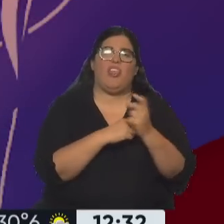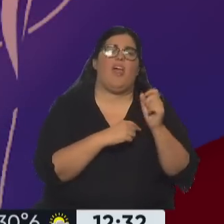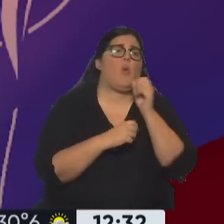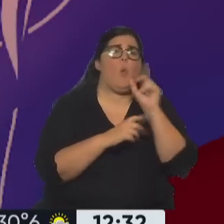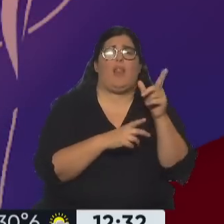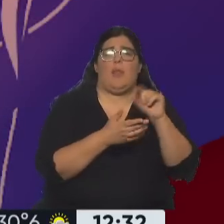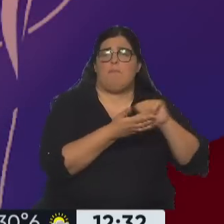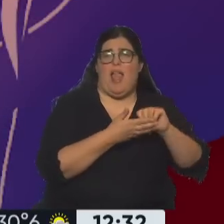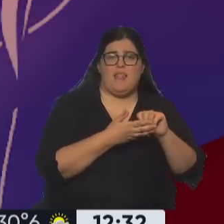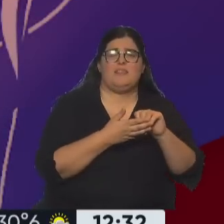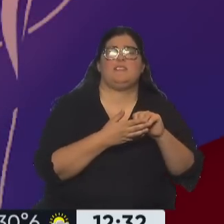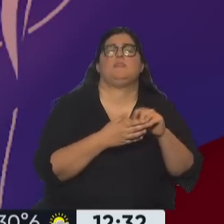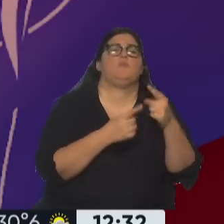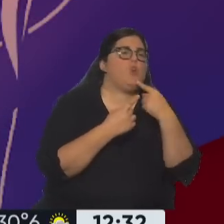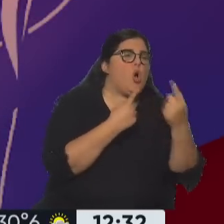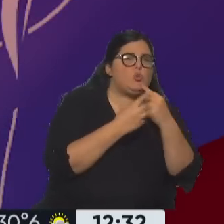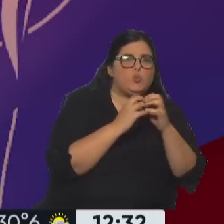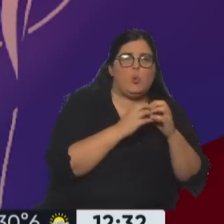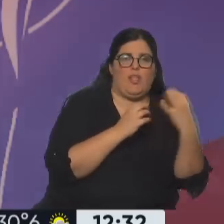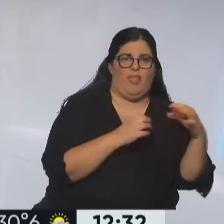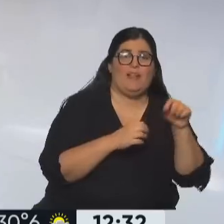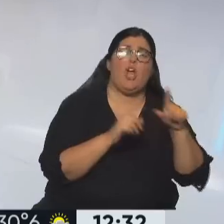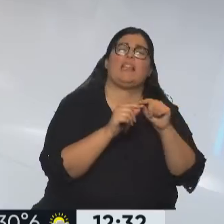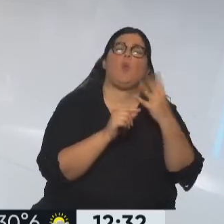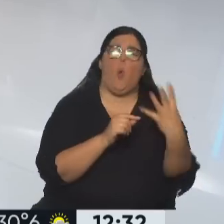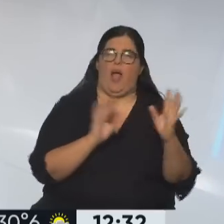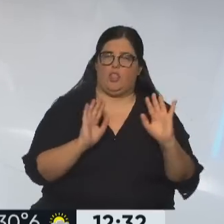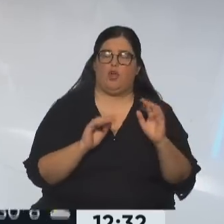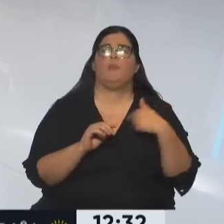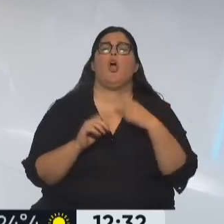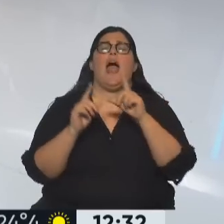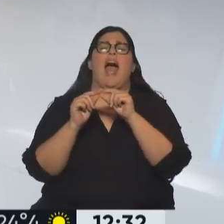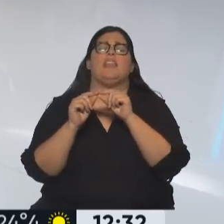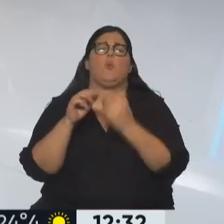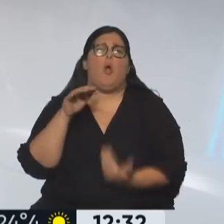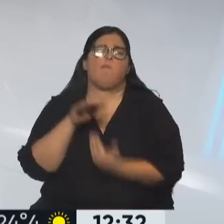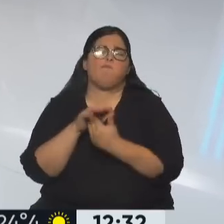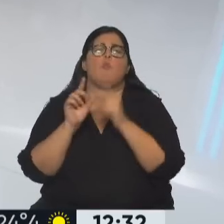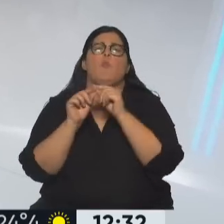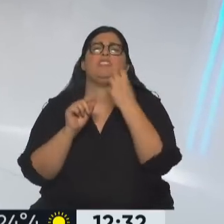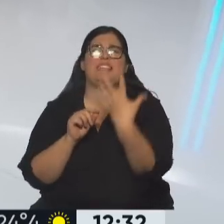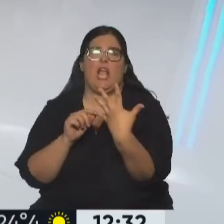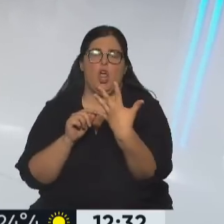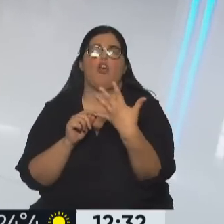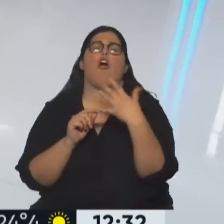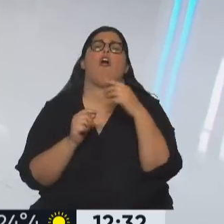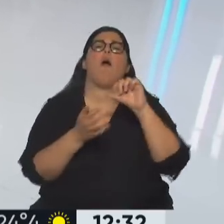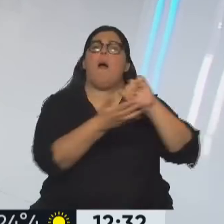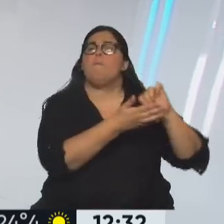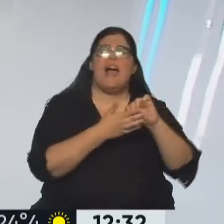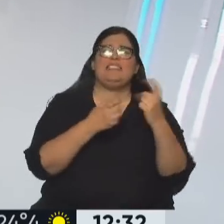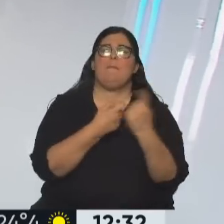de las partes. Este es el artículo 4, pero vayamos al artículo clave. El 5, los países miembros